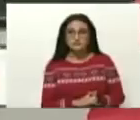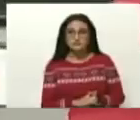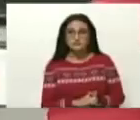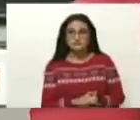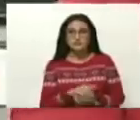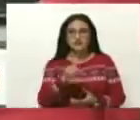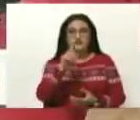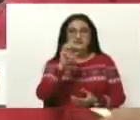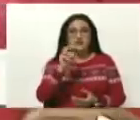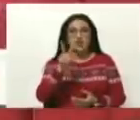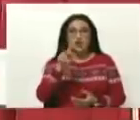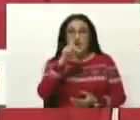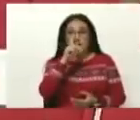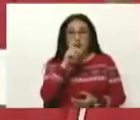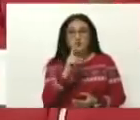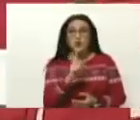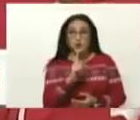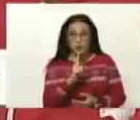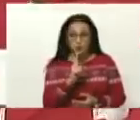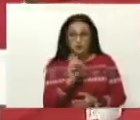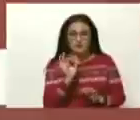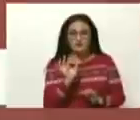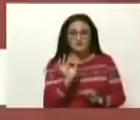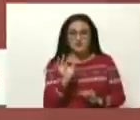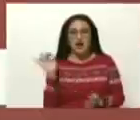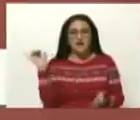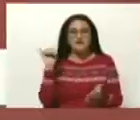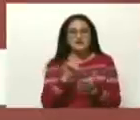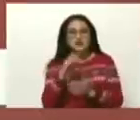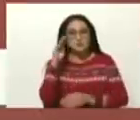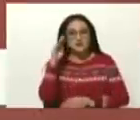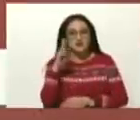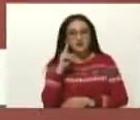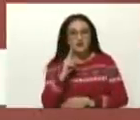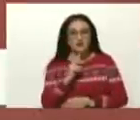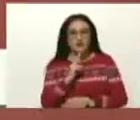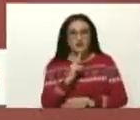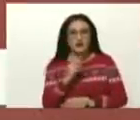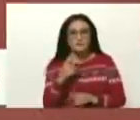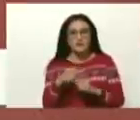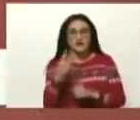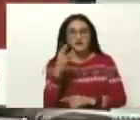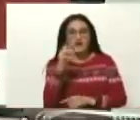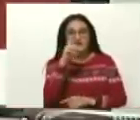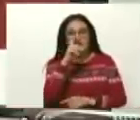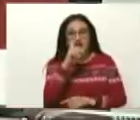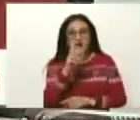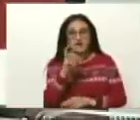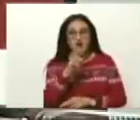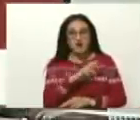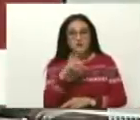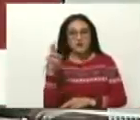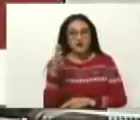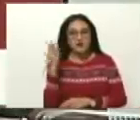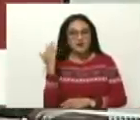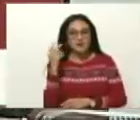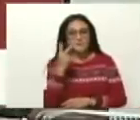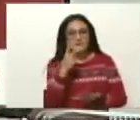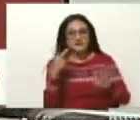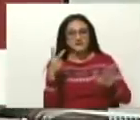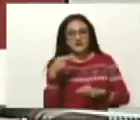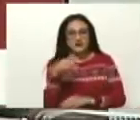102 años, se cumplieron 102 años de la aviación militar bolivariana y 30 años de la rebelión del 27 de